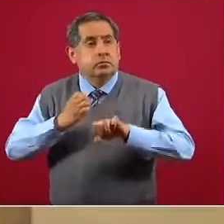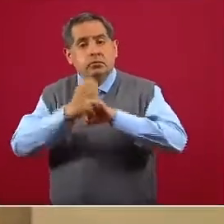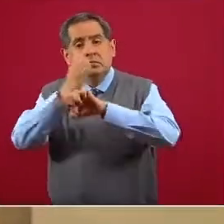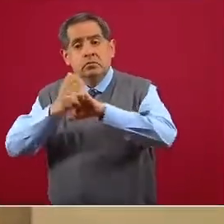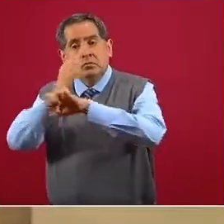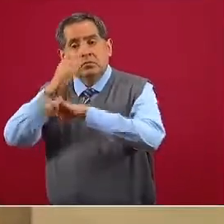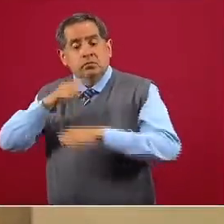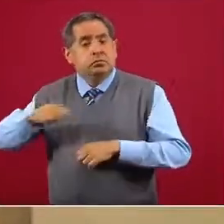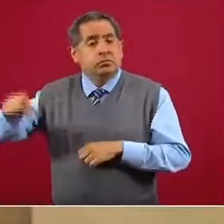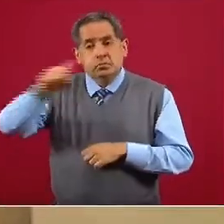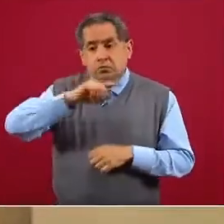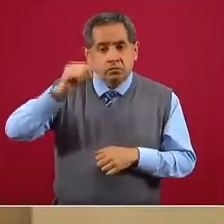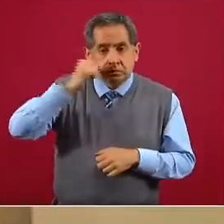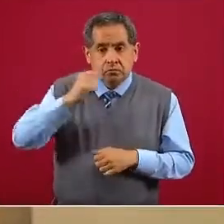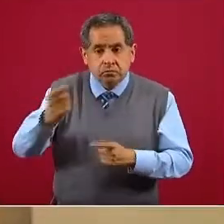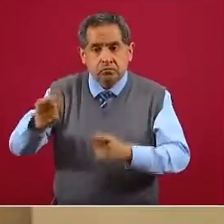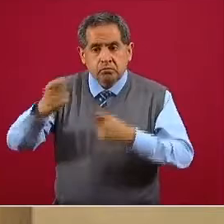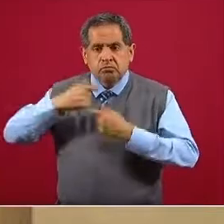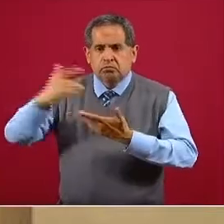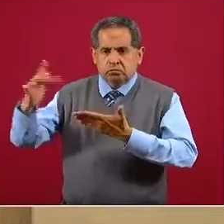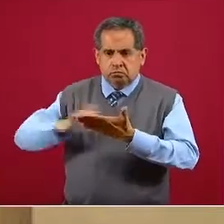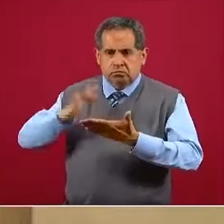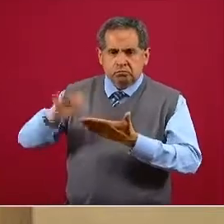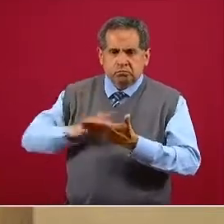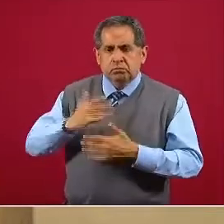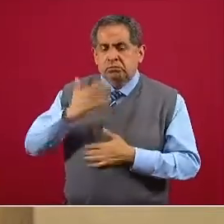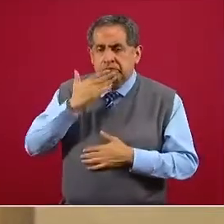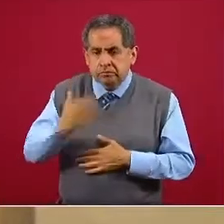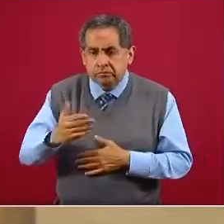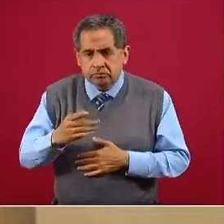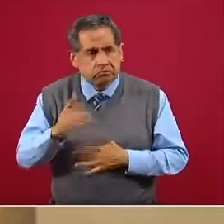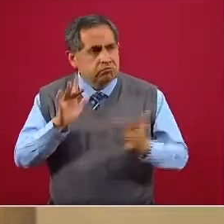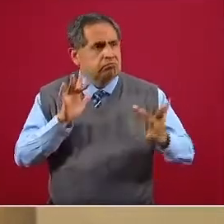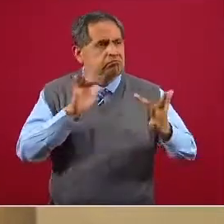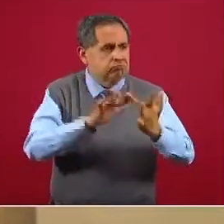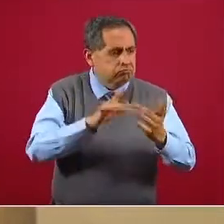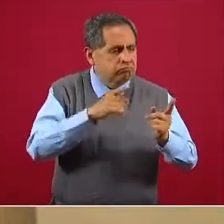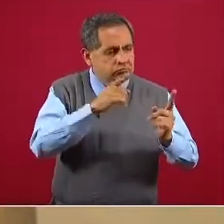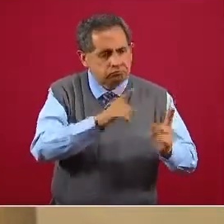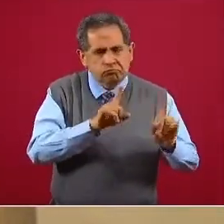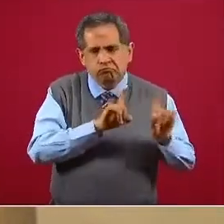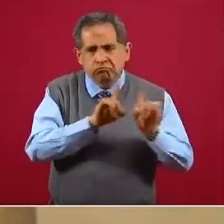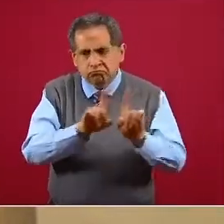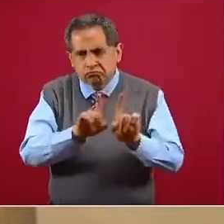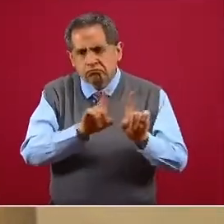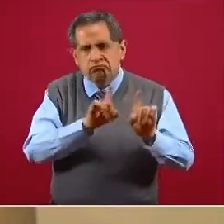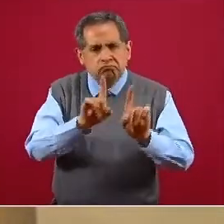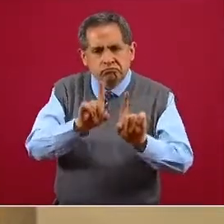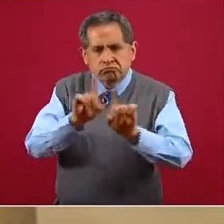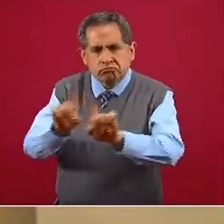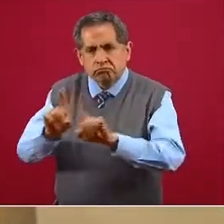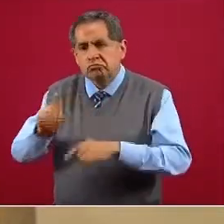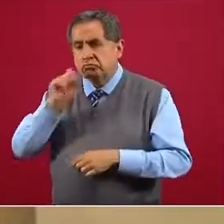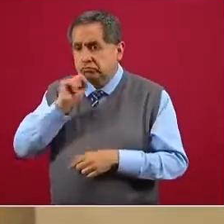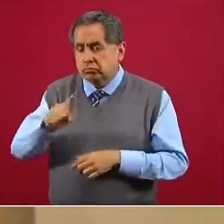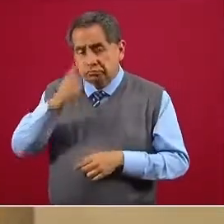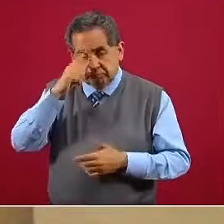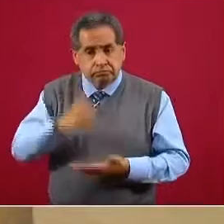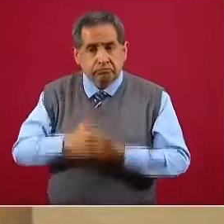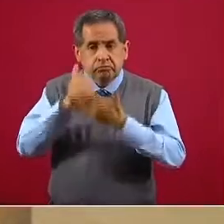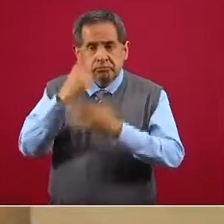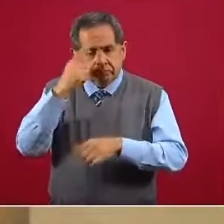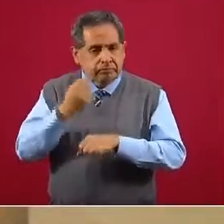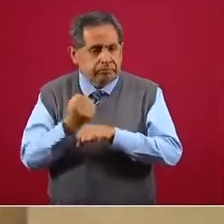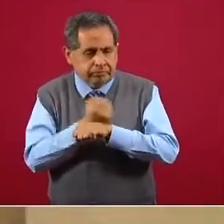estatales porque nos han dado su apoyo, nos han brindado un enlace para que nos acompañen en la encuesta, pero además para